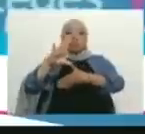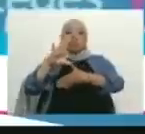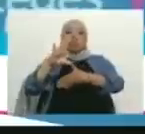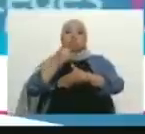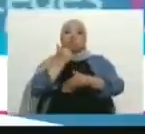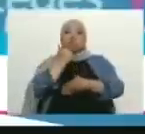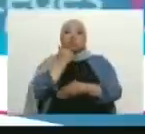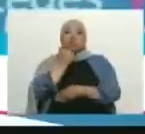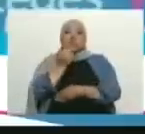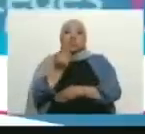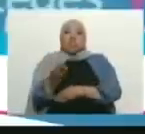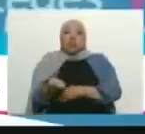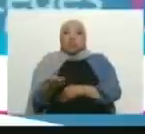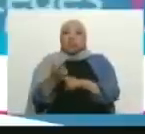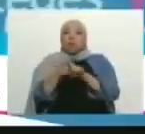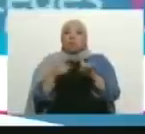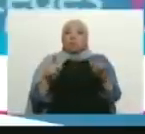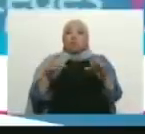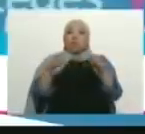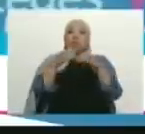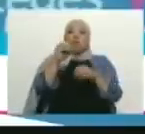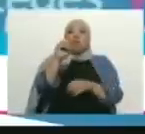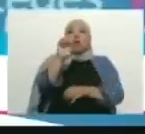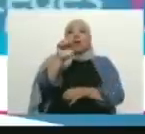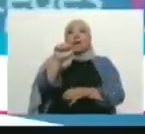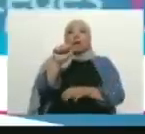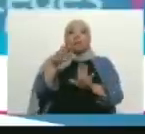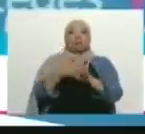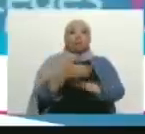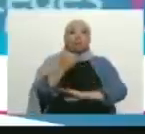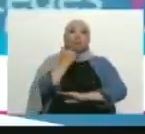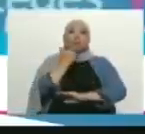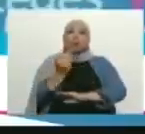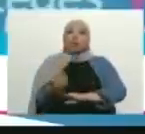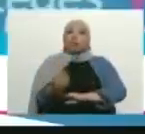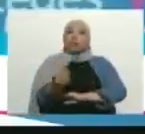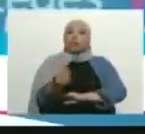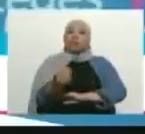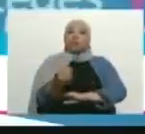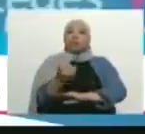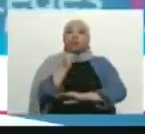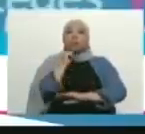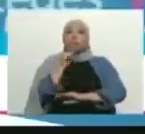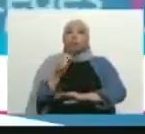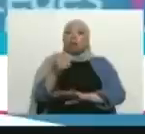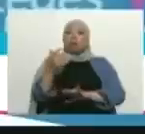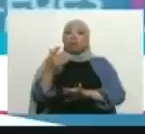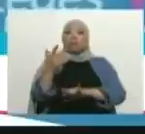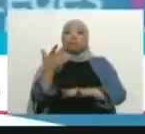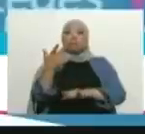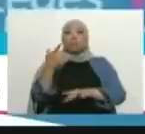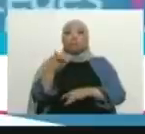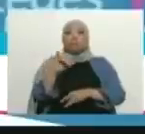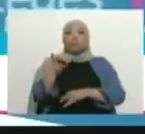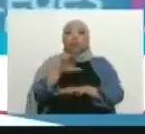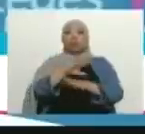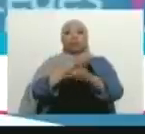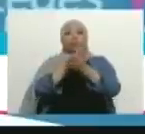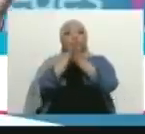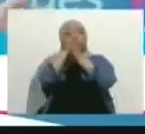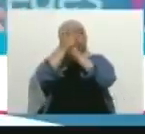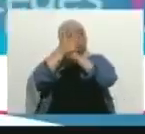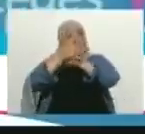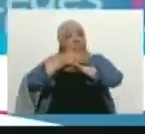ruinas. Pudiéramos decir, la OEA está en ruinas. Y las ruinas de la OEA deberían desaparecer, como